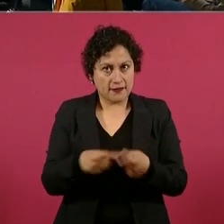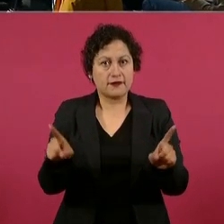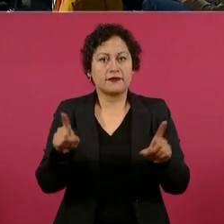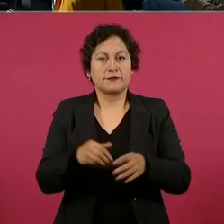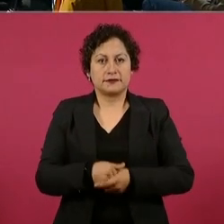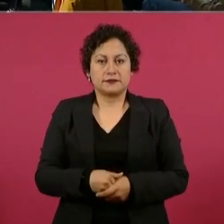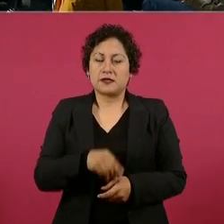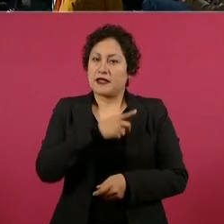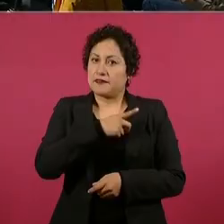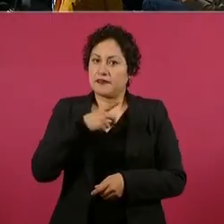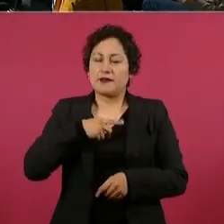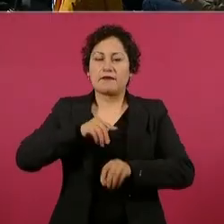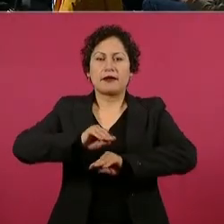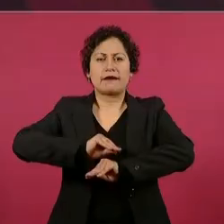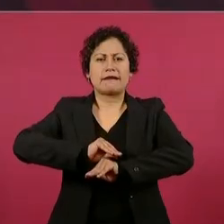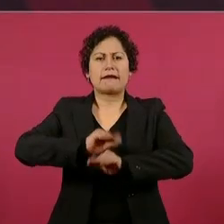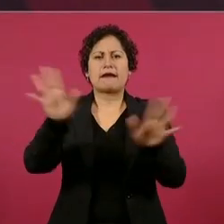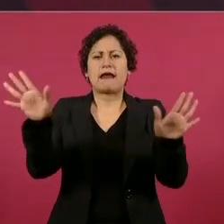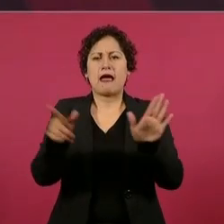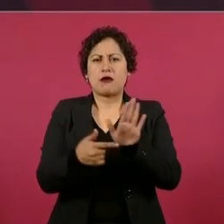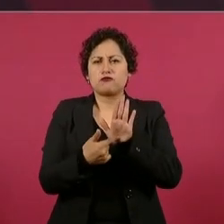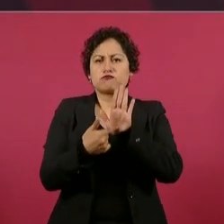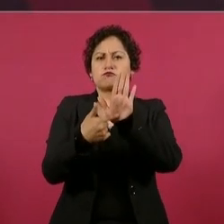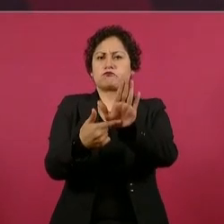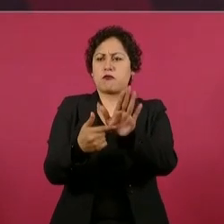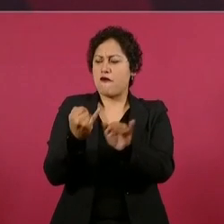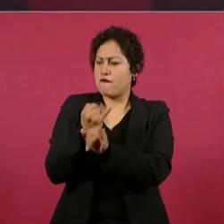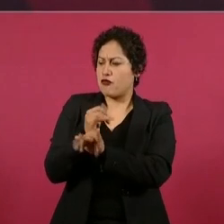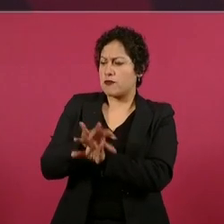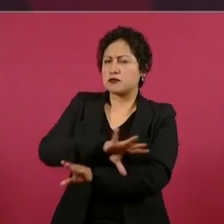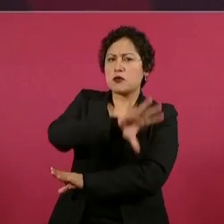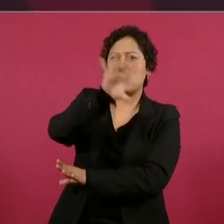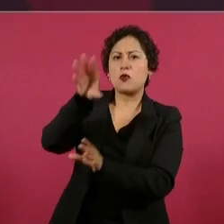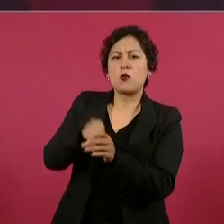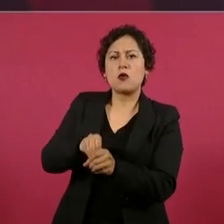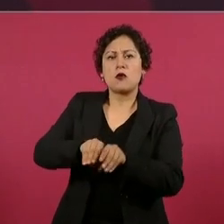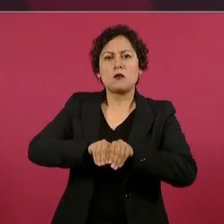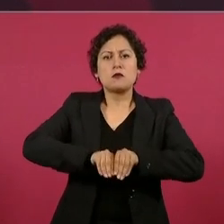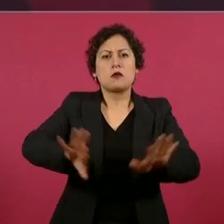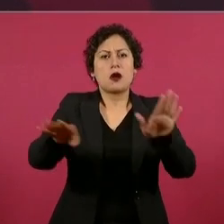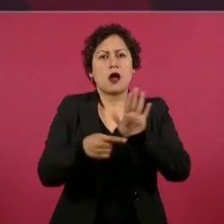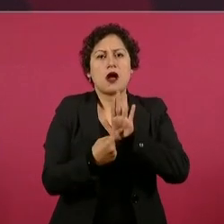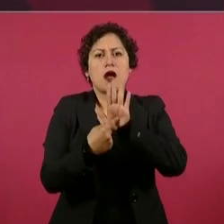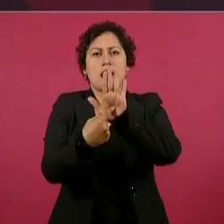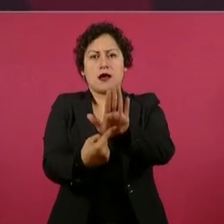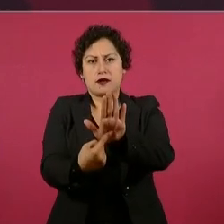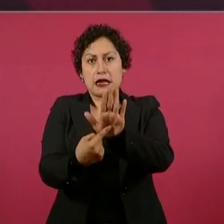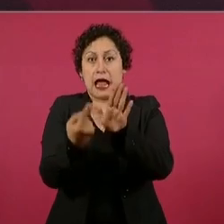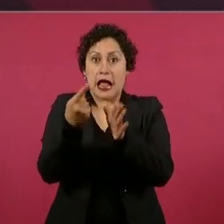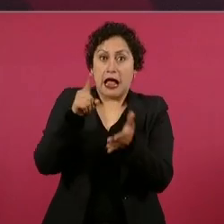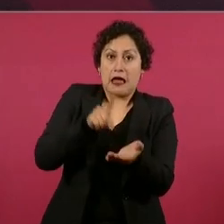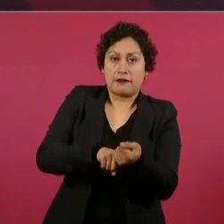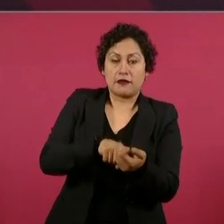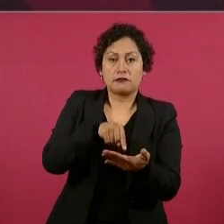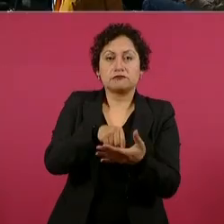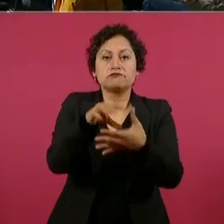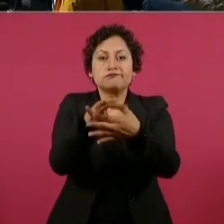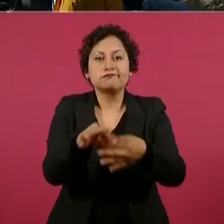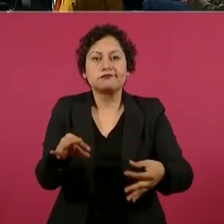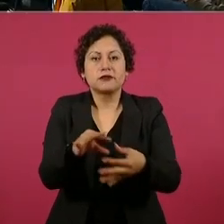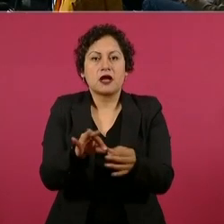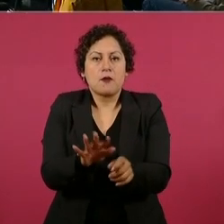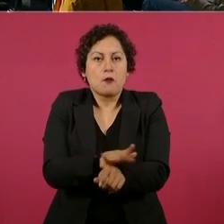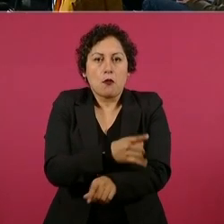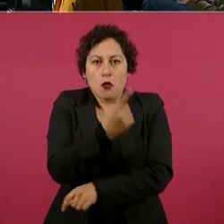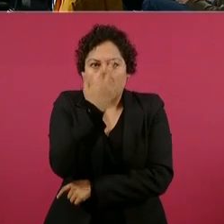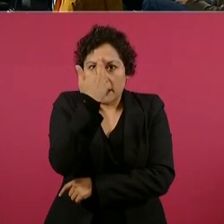No ocultar absolutamente nada y conocer las causas,